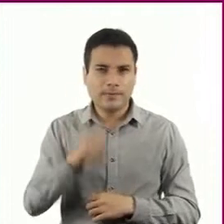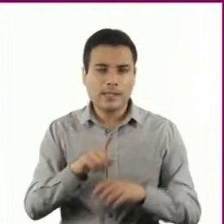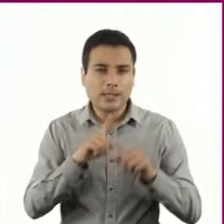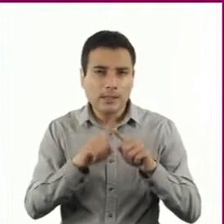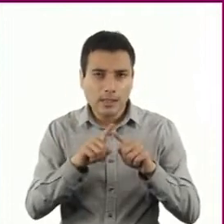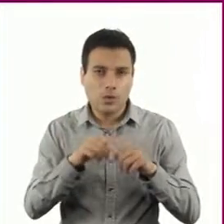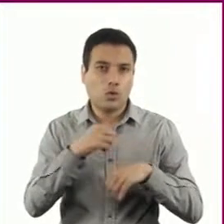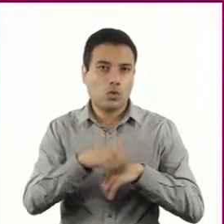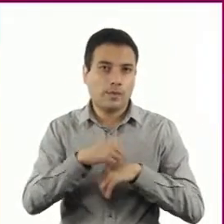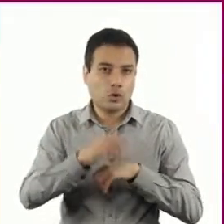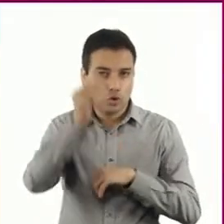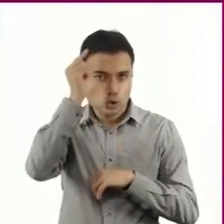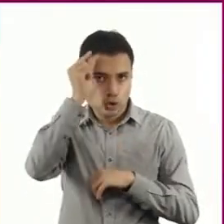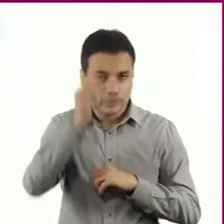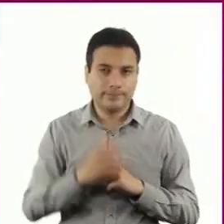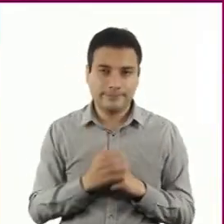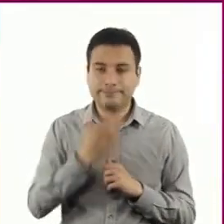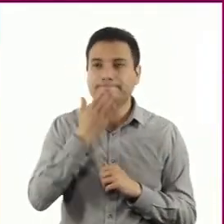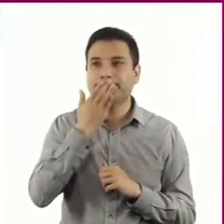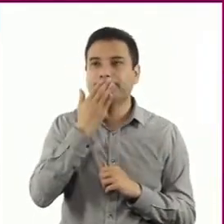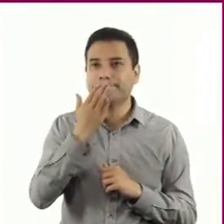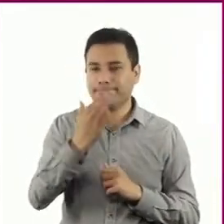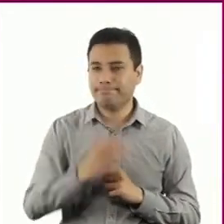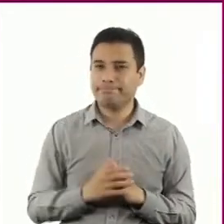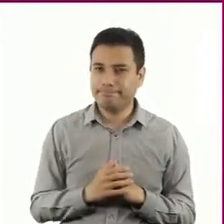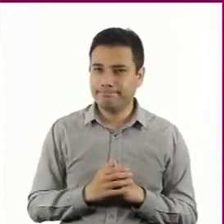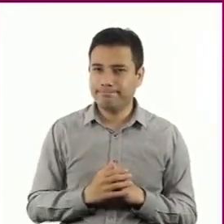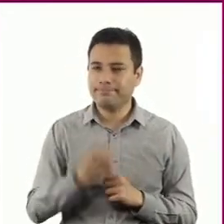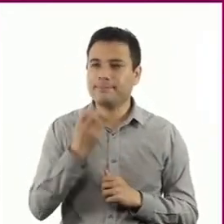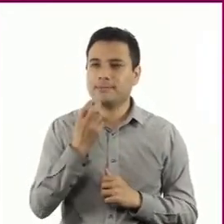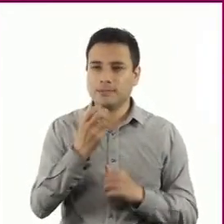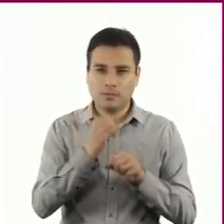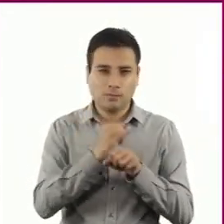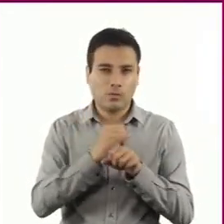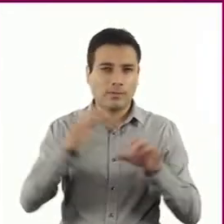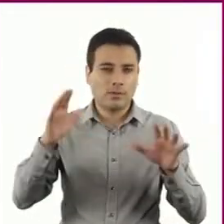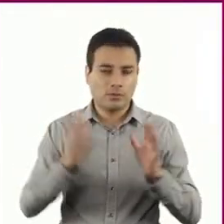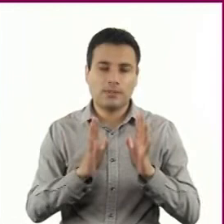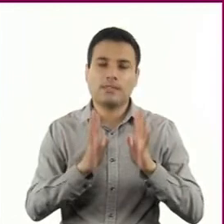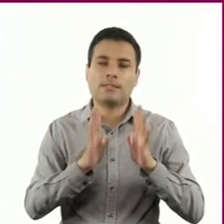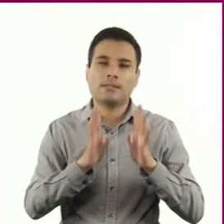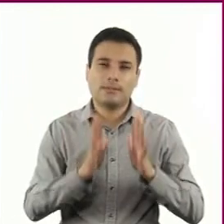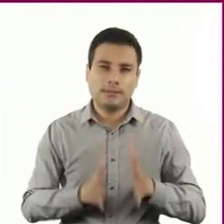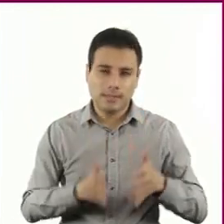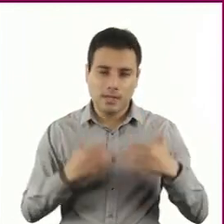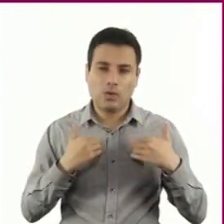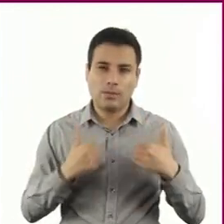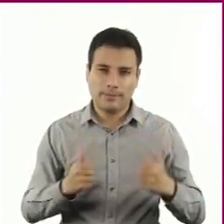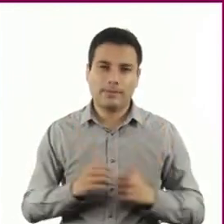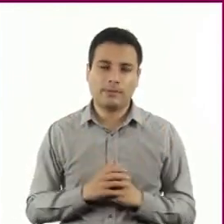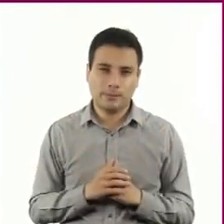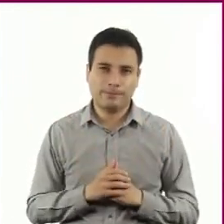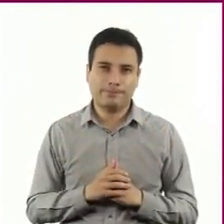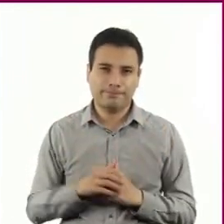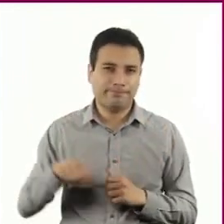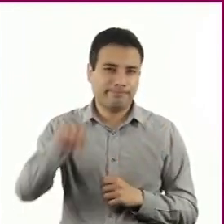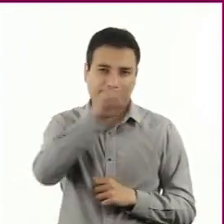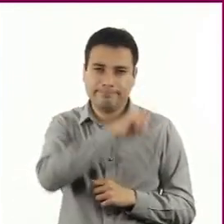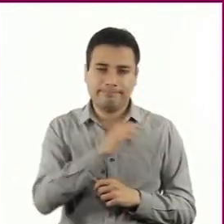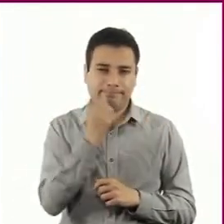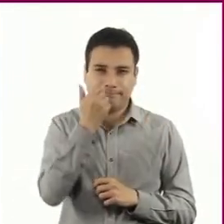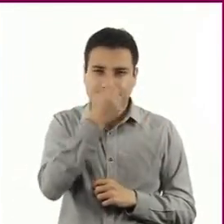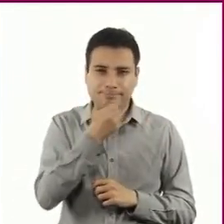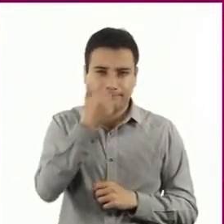exponente. Muy bien, profesor. Con esta información, las alumnas y los alumnos en casa seguramente ya tienen más claro